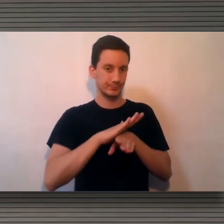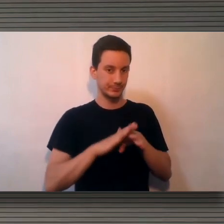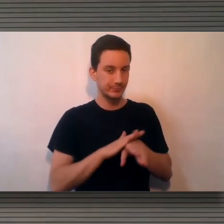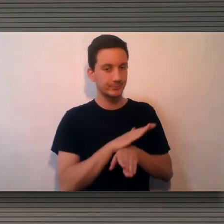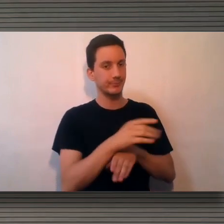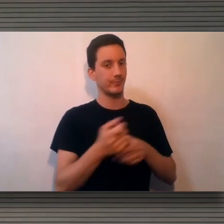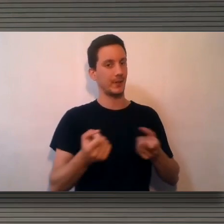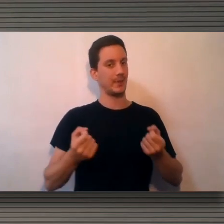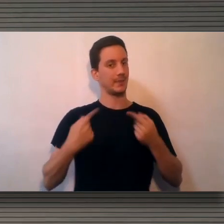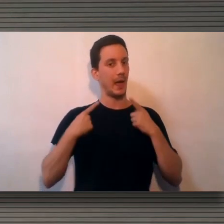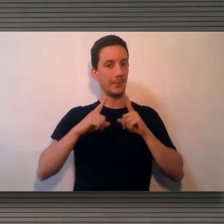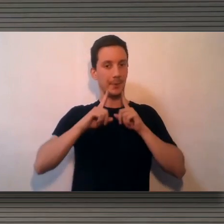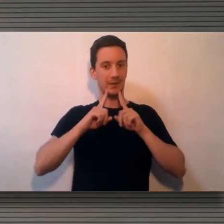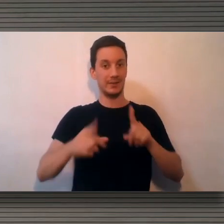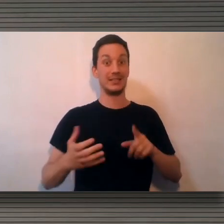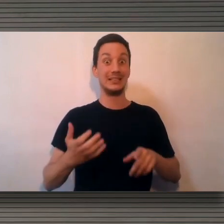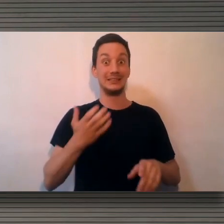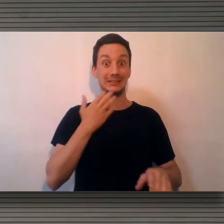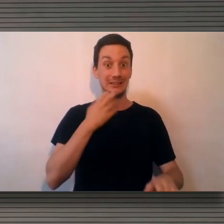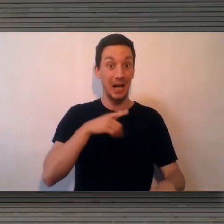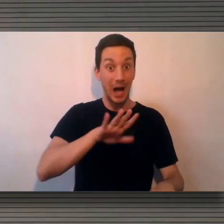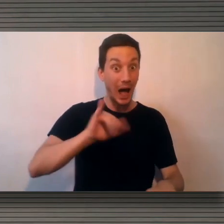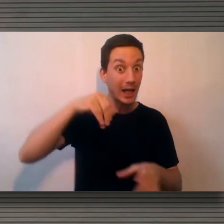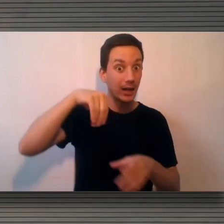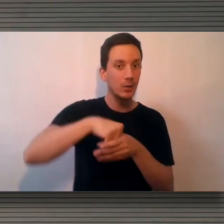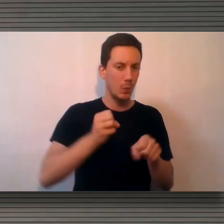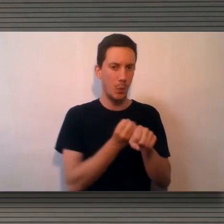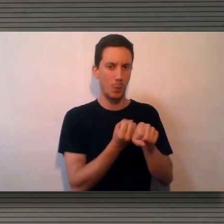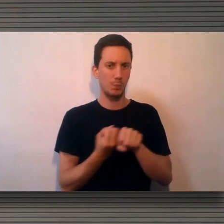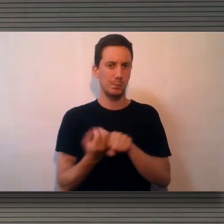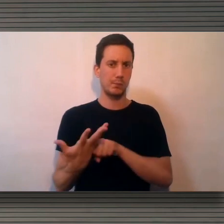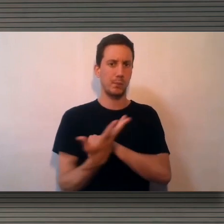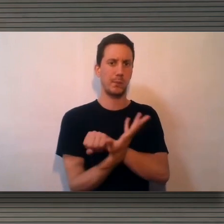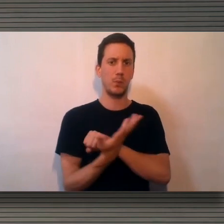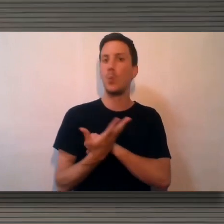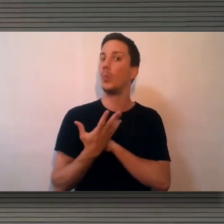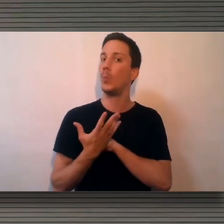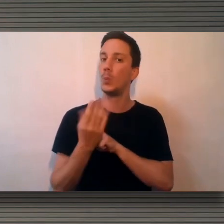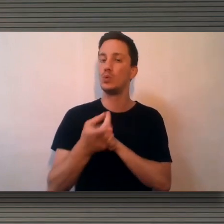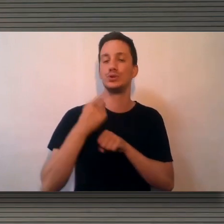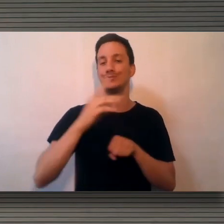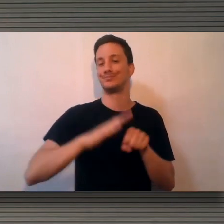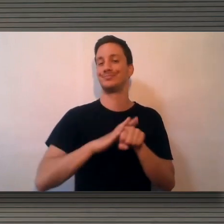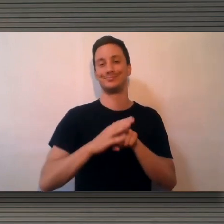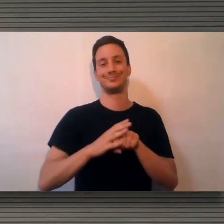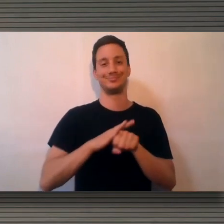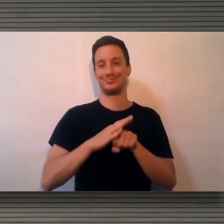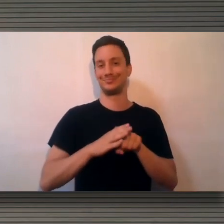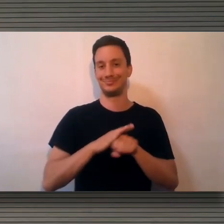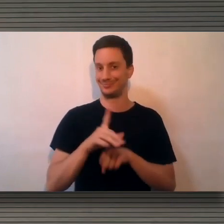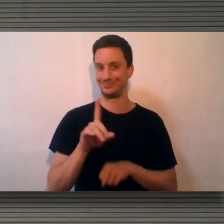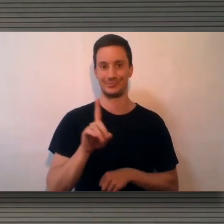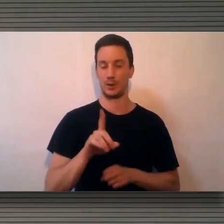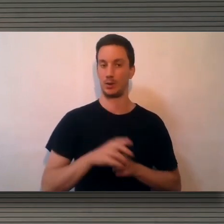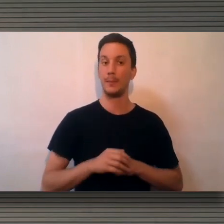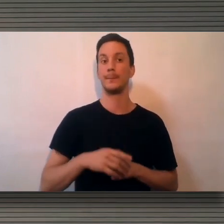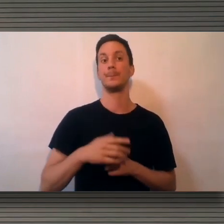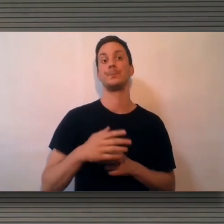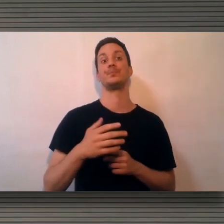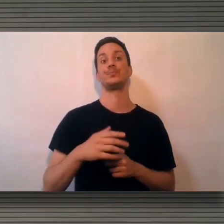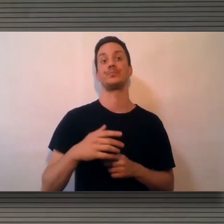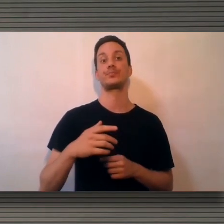beneficio. Si ya tienes un herpes muy florido, pues no tiene mucho sentido. Entonces esto en esta